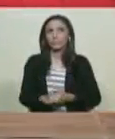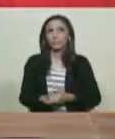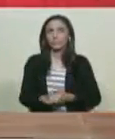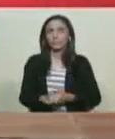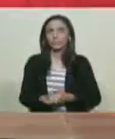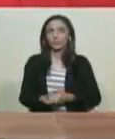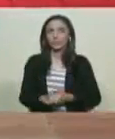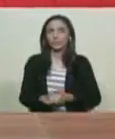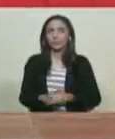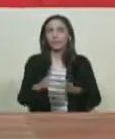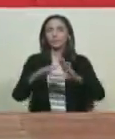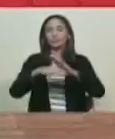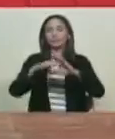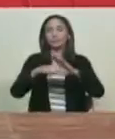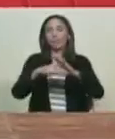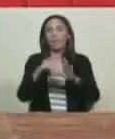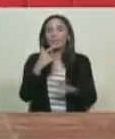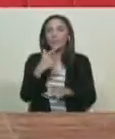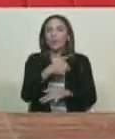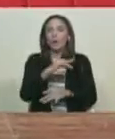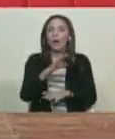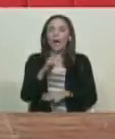Nicolás Maduro,